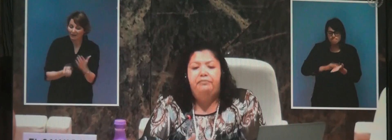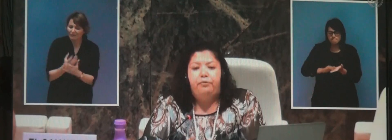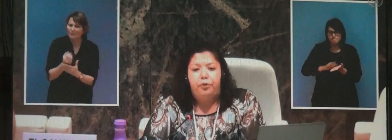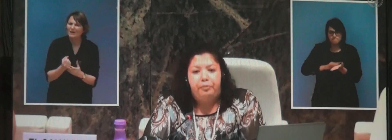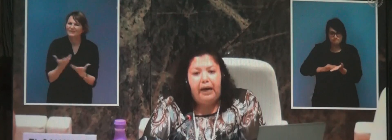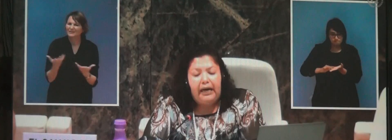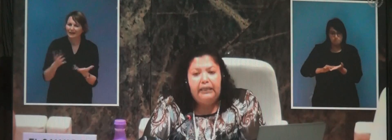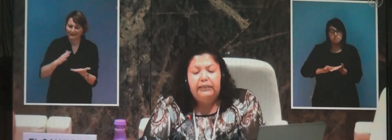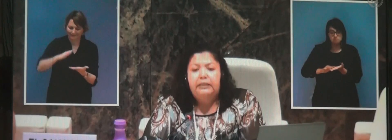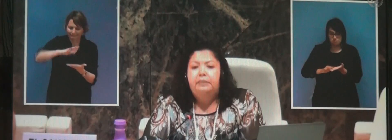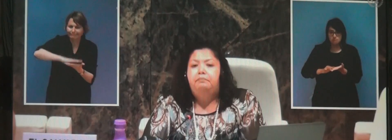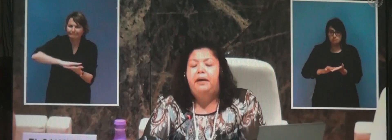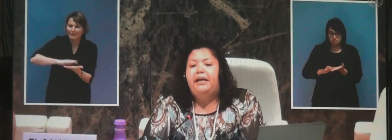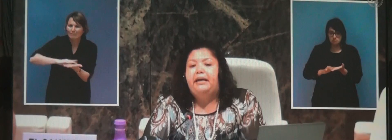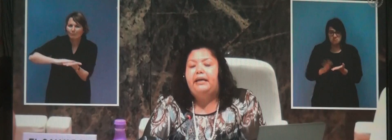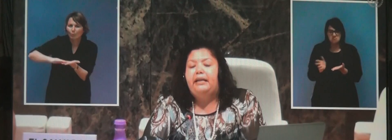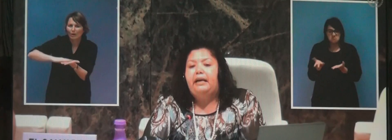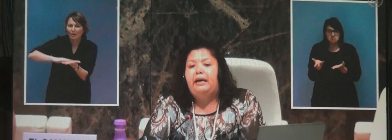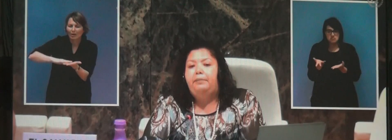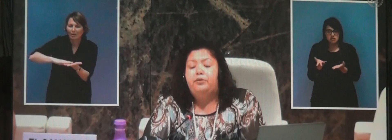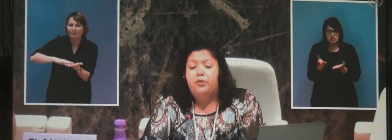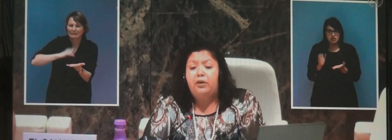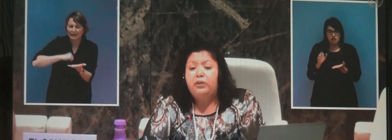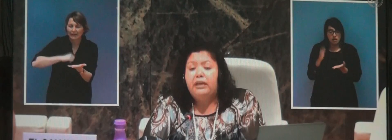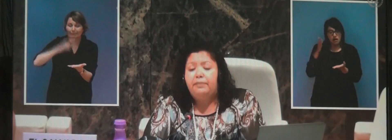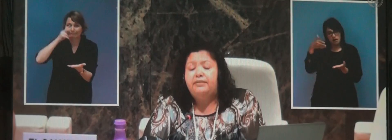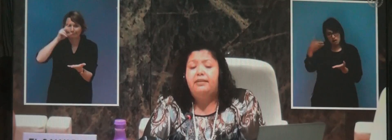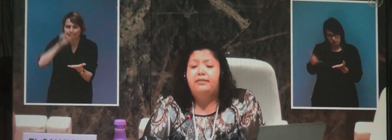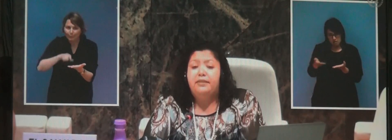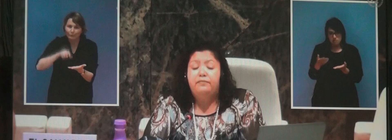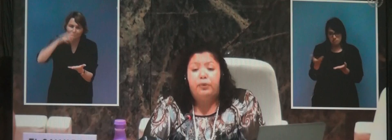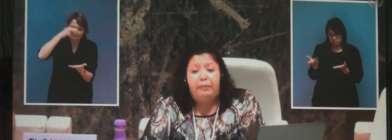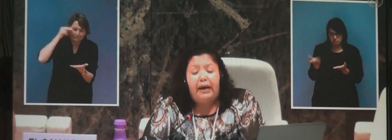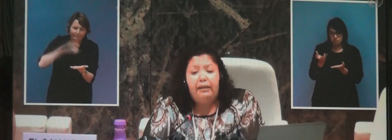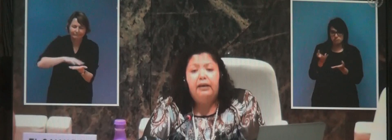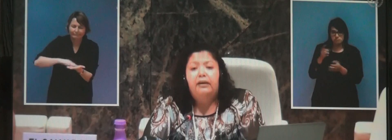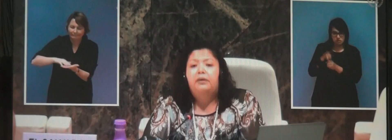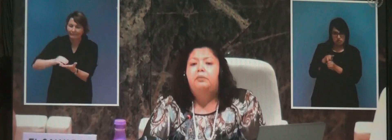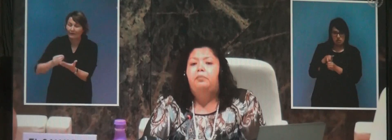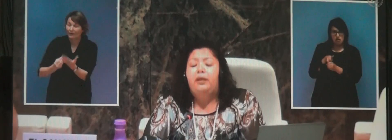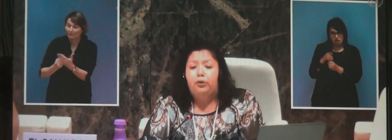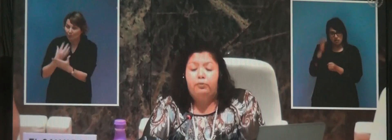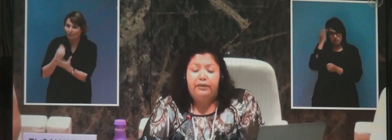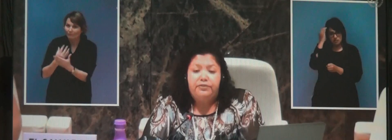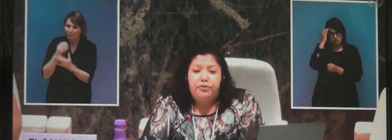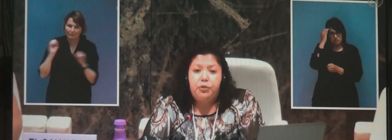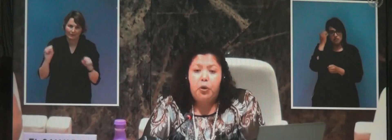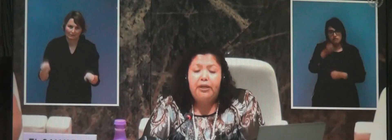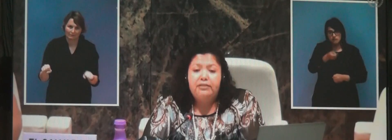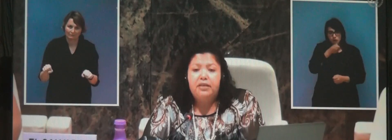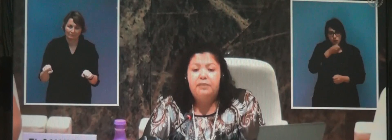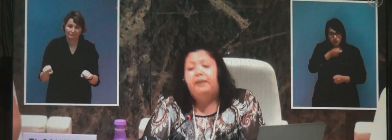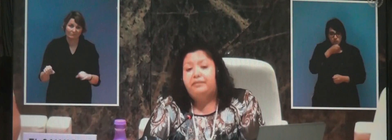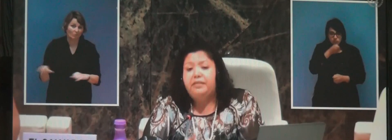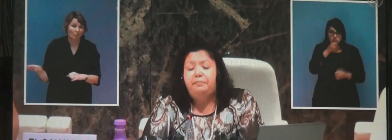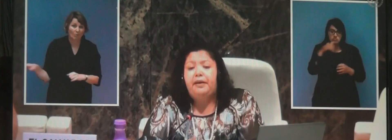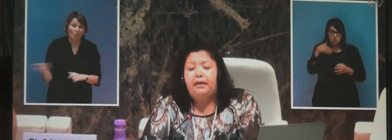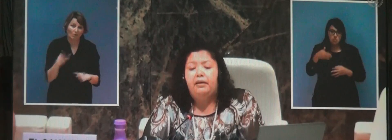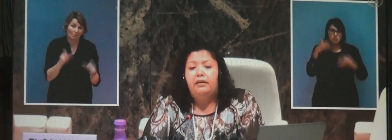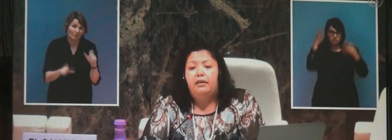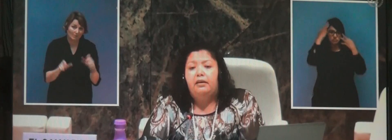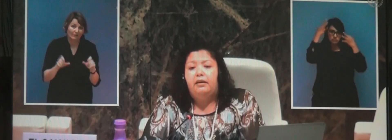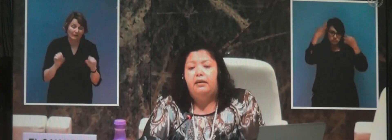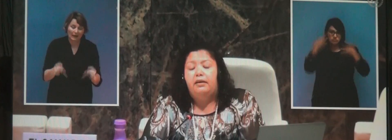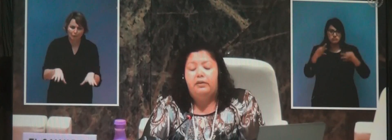poder informar, para que la persona con discapacidad esté informada, pueda tomar decisiones y